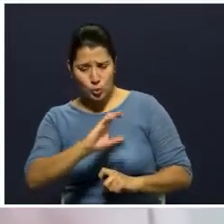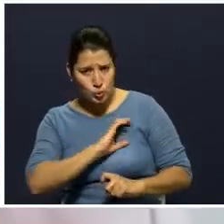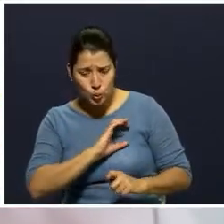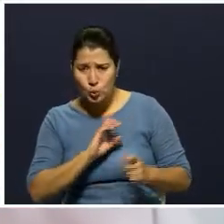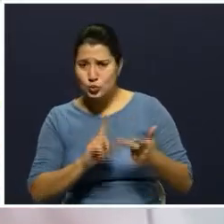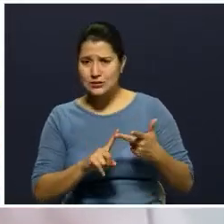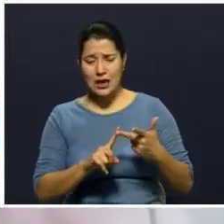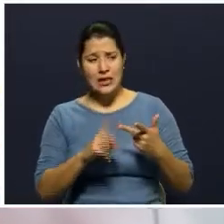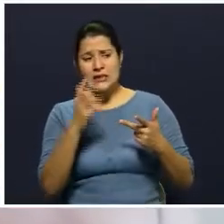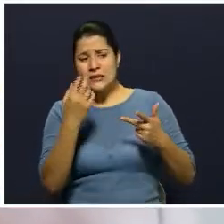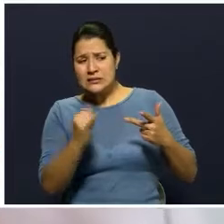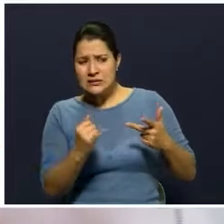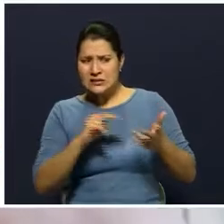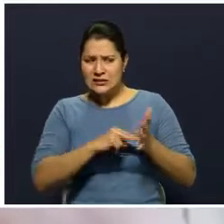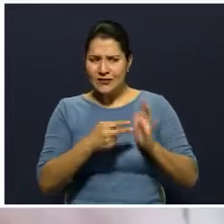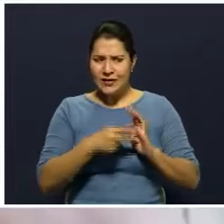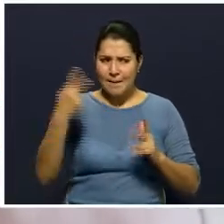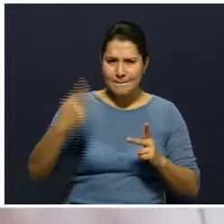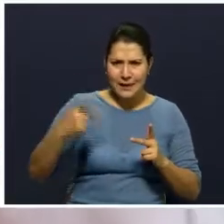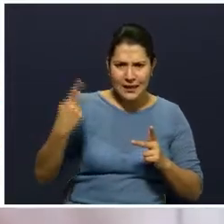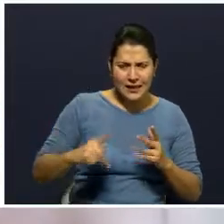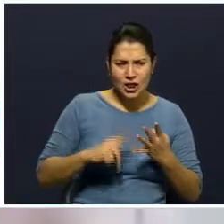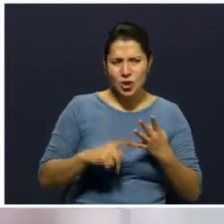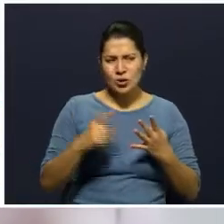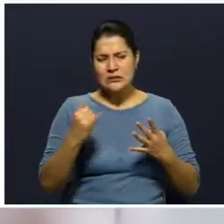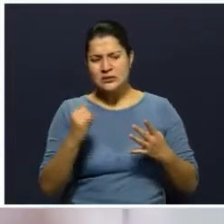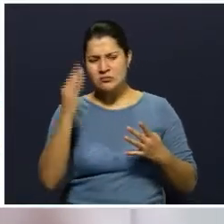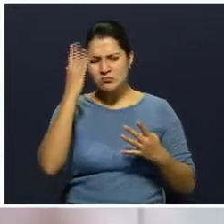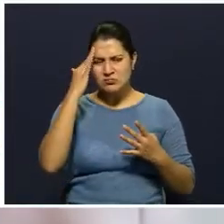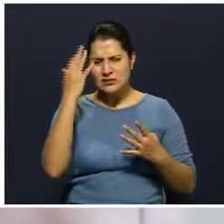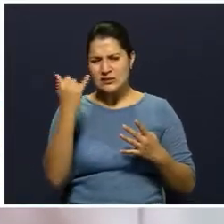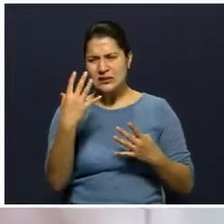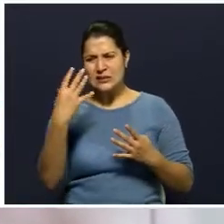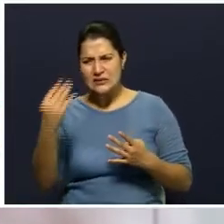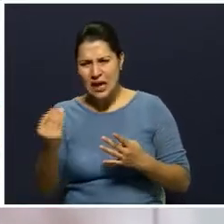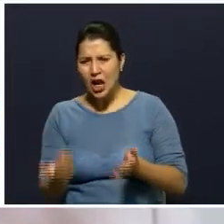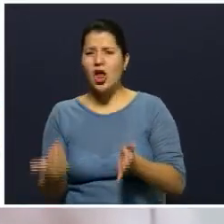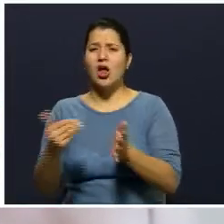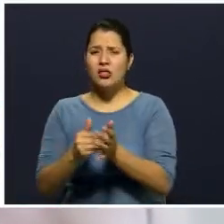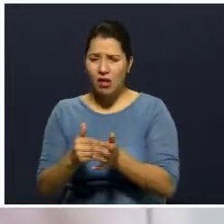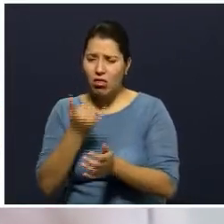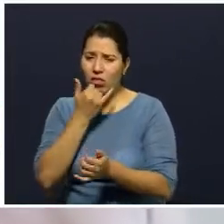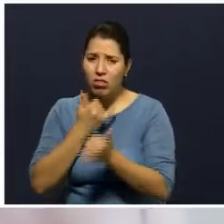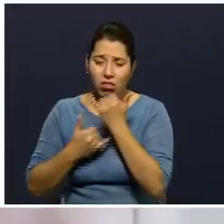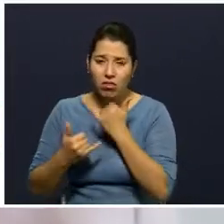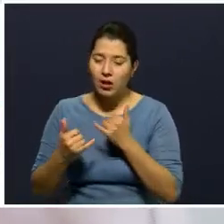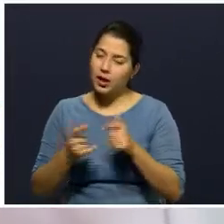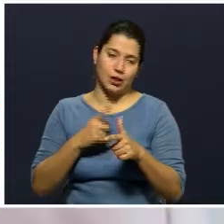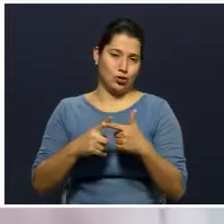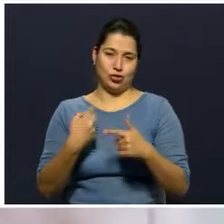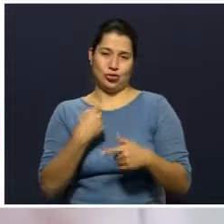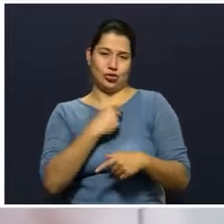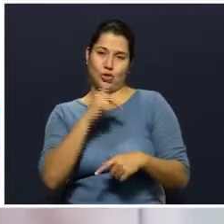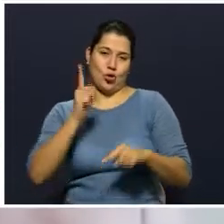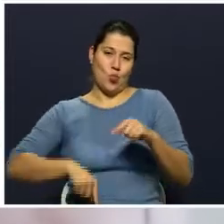grado alto de certeza saber que esa persona va a salir y que no va a repetir esas conductas delictivas, definitivamente no